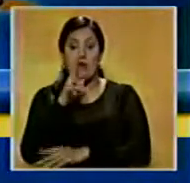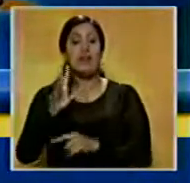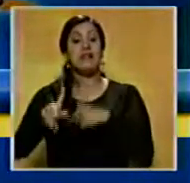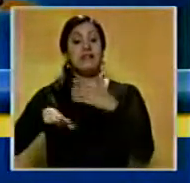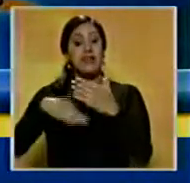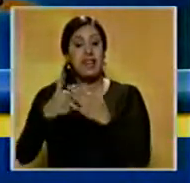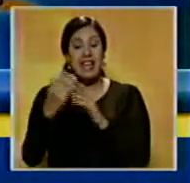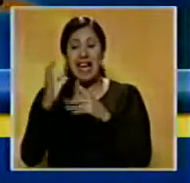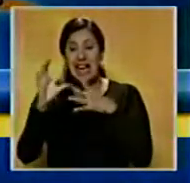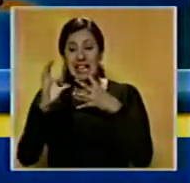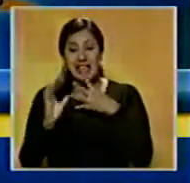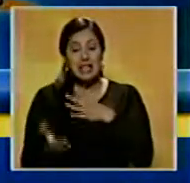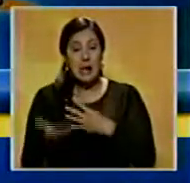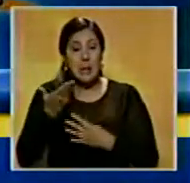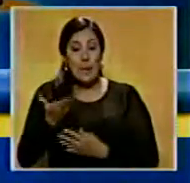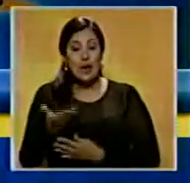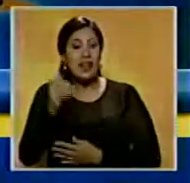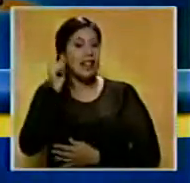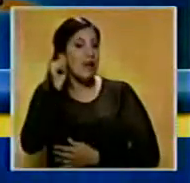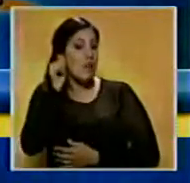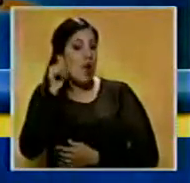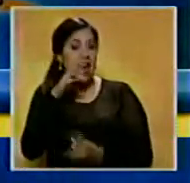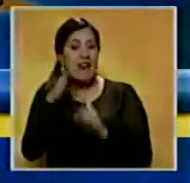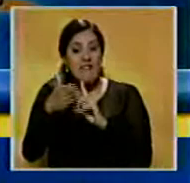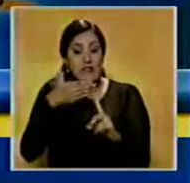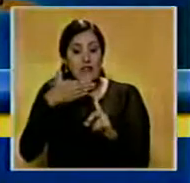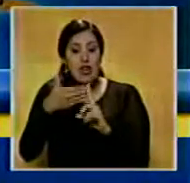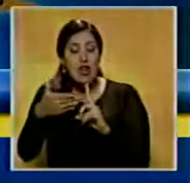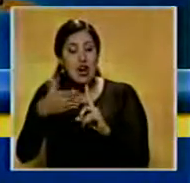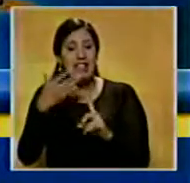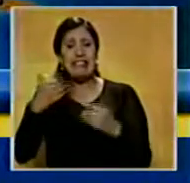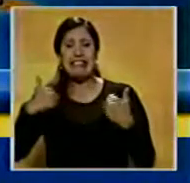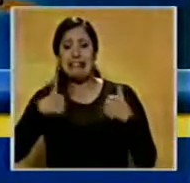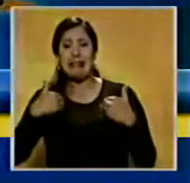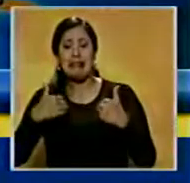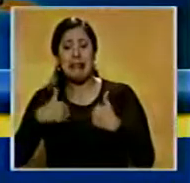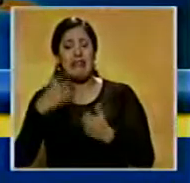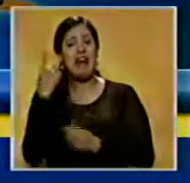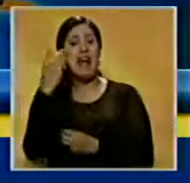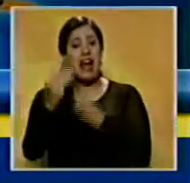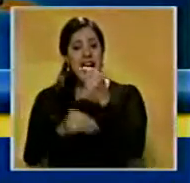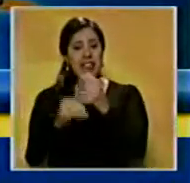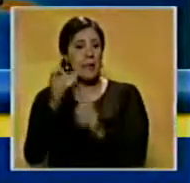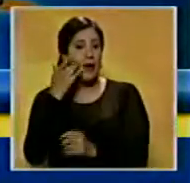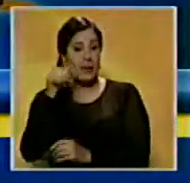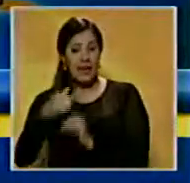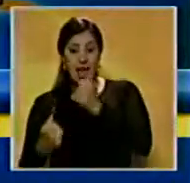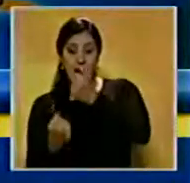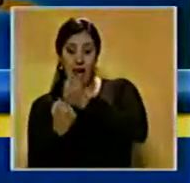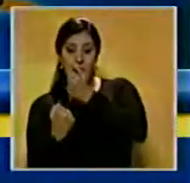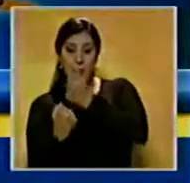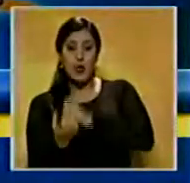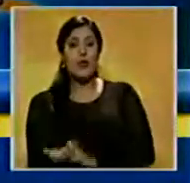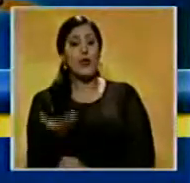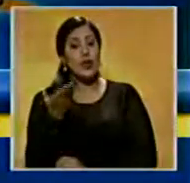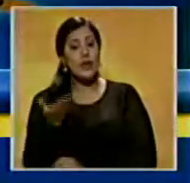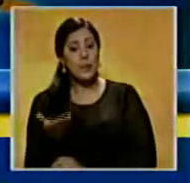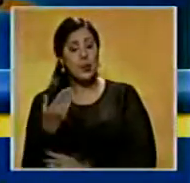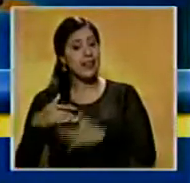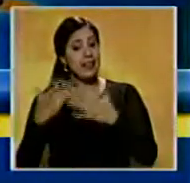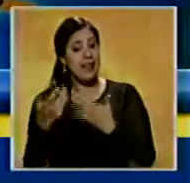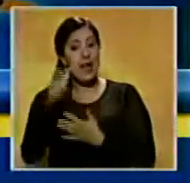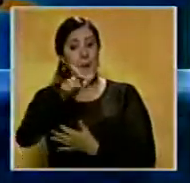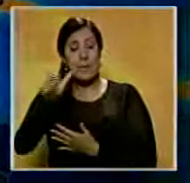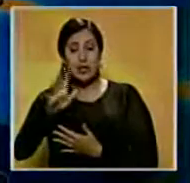características más importantes de una mujer maltratada es el cuadro depresivo, y es aquí donde el apoyo terapéutico es fundamental para que